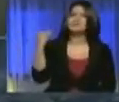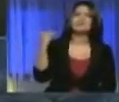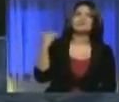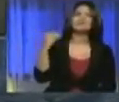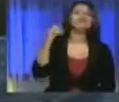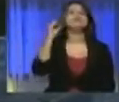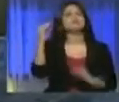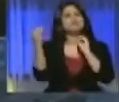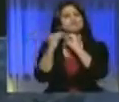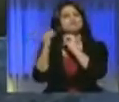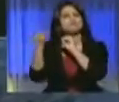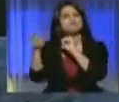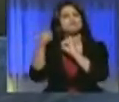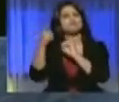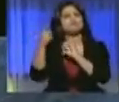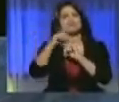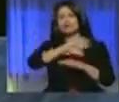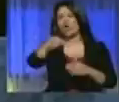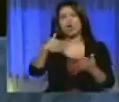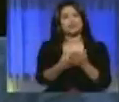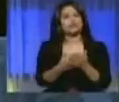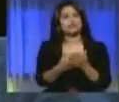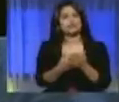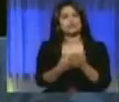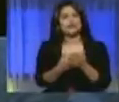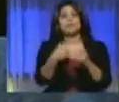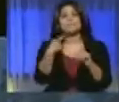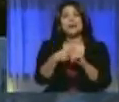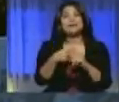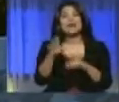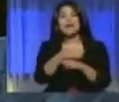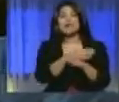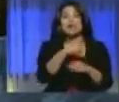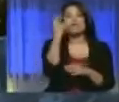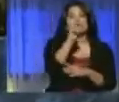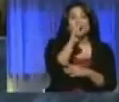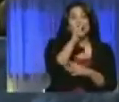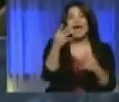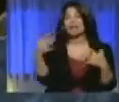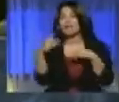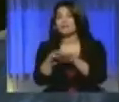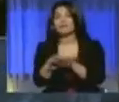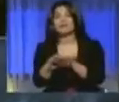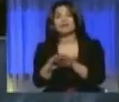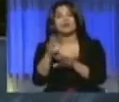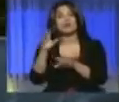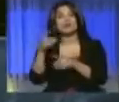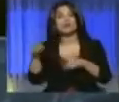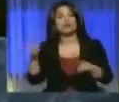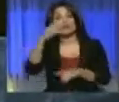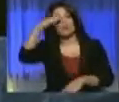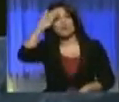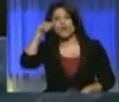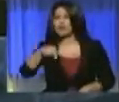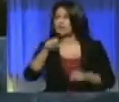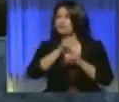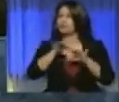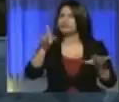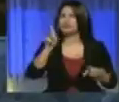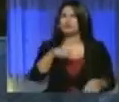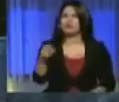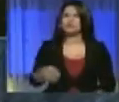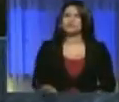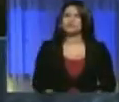Exactamente, todo. Y se acoplaron con la música de Cuba. Aquí lo transmitieron, ¿verdad? Aquí lo